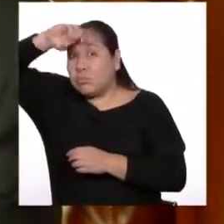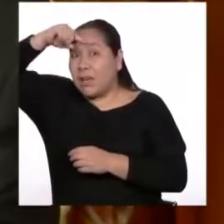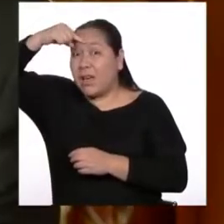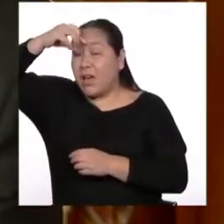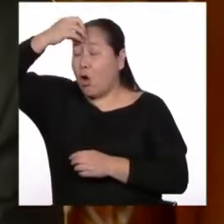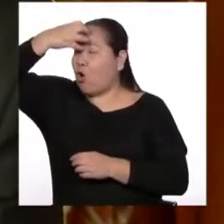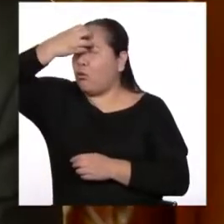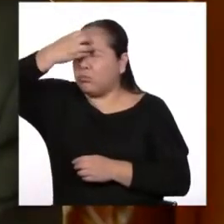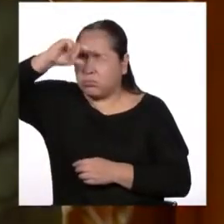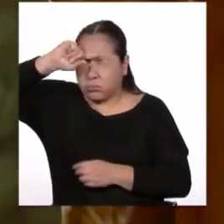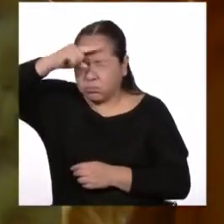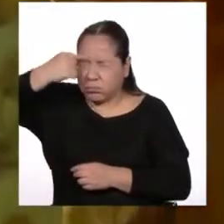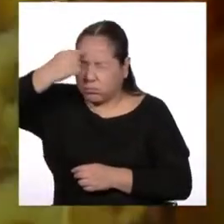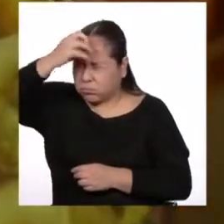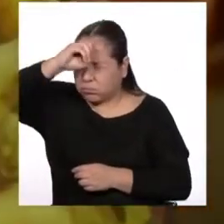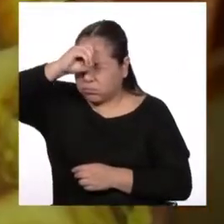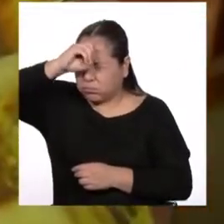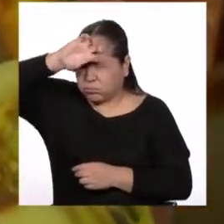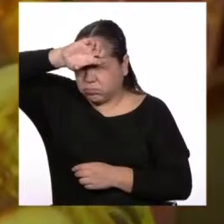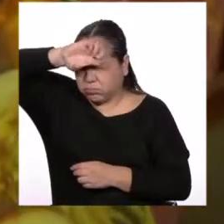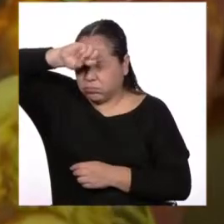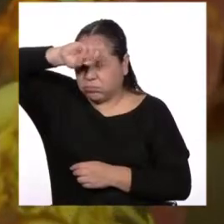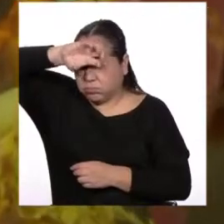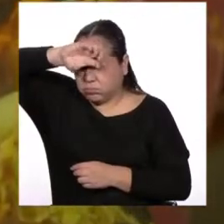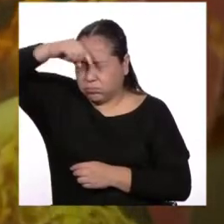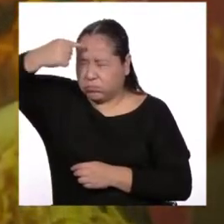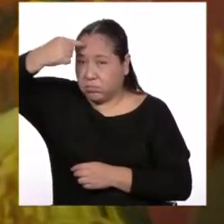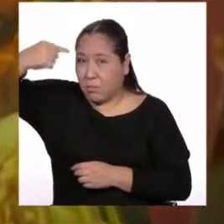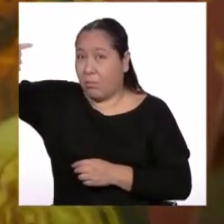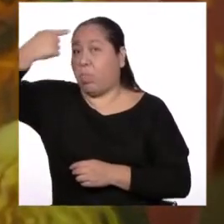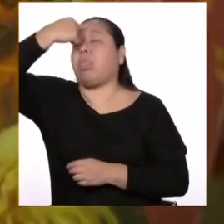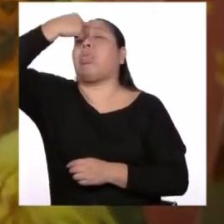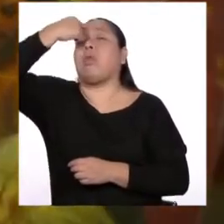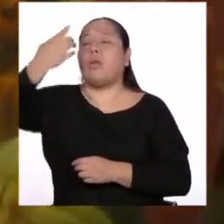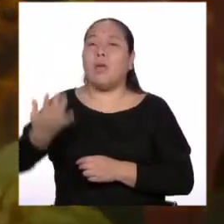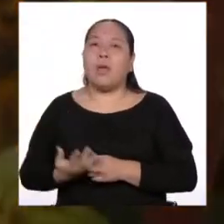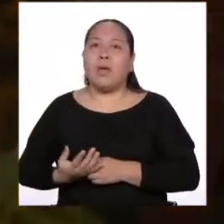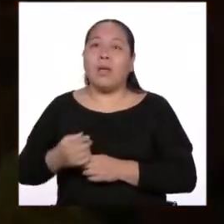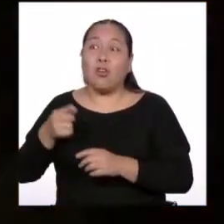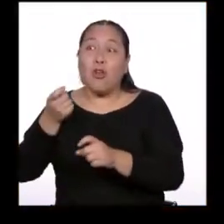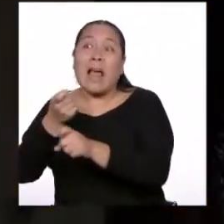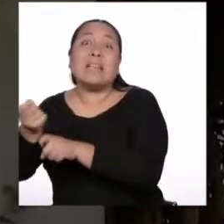control del panorama lo ejerce férreamente Poseidón.